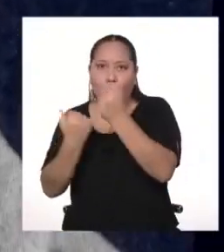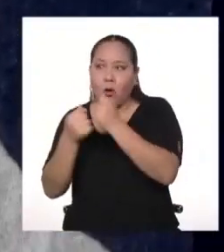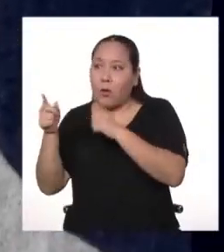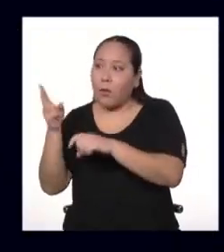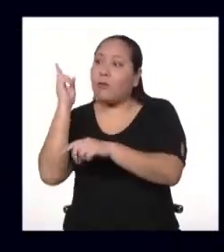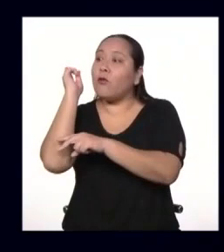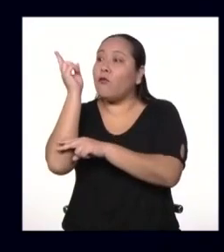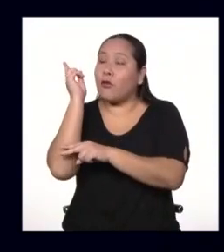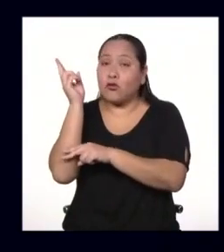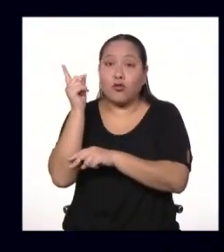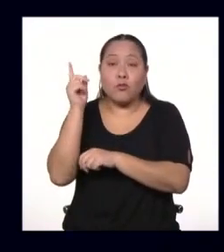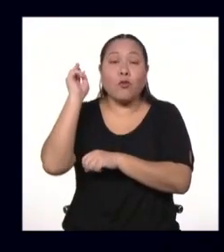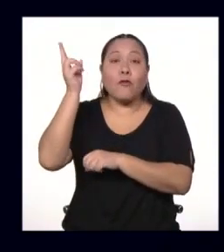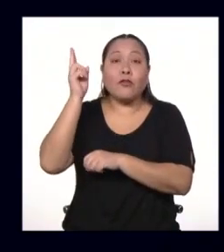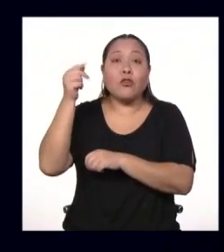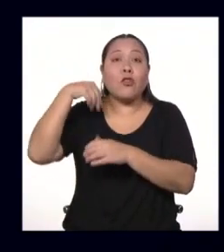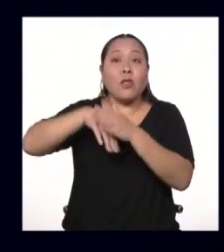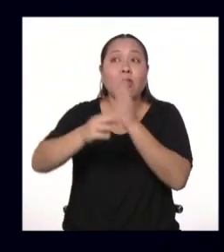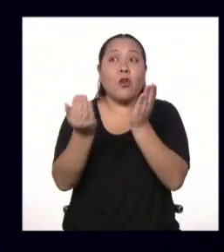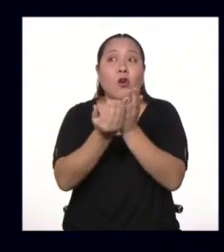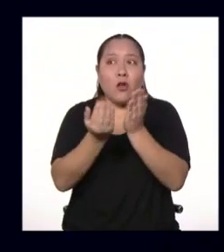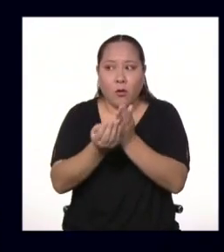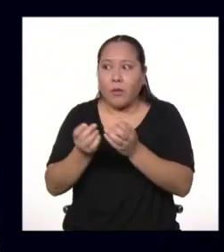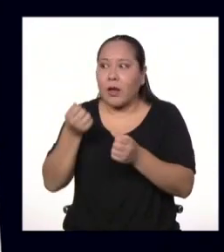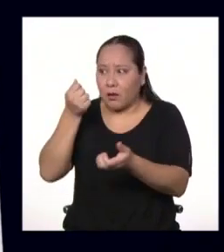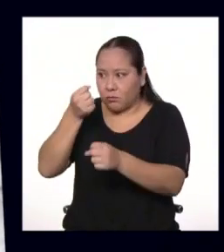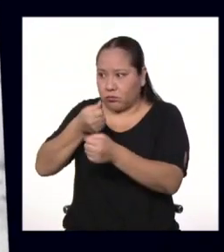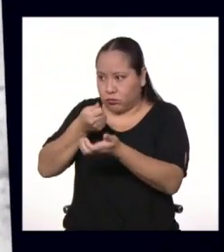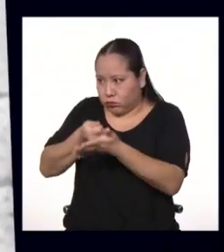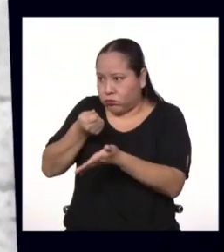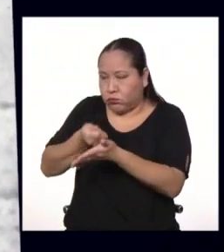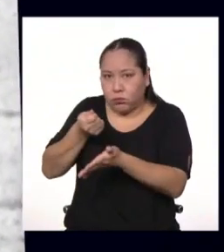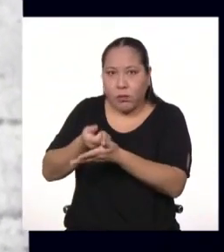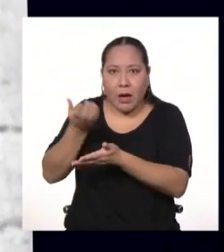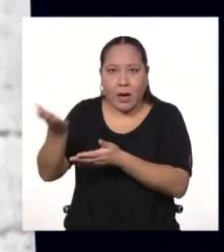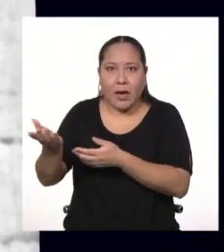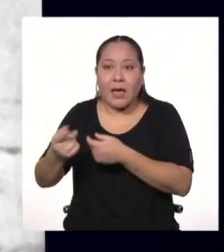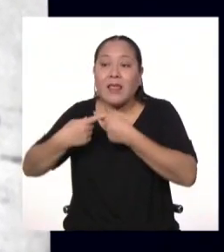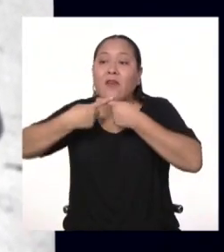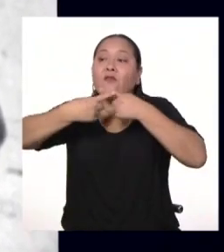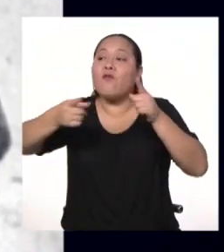de colegio, para sostenerse y difundir su obra literaria.